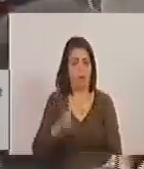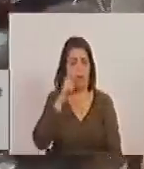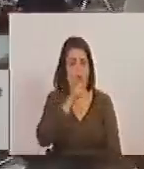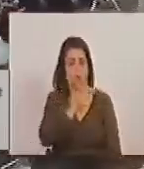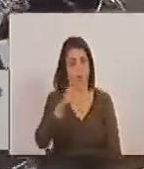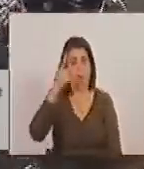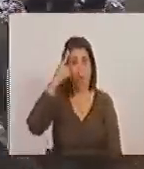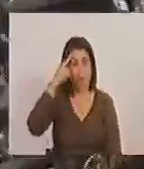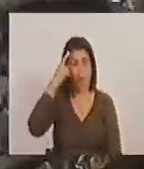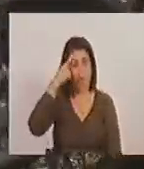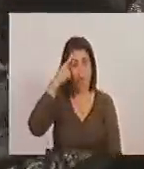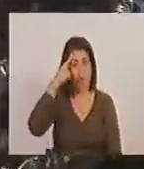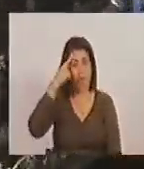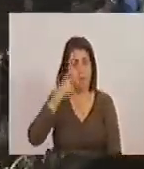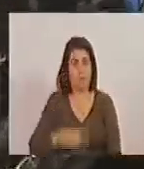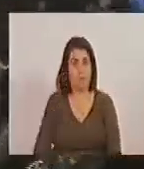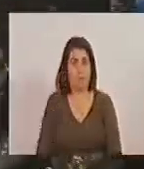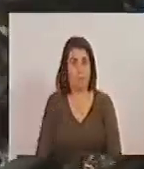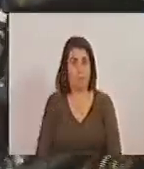lo sepa.